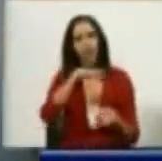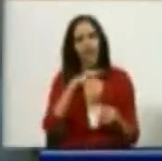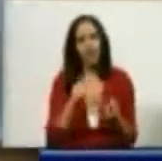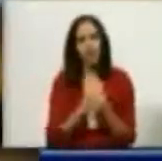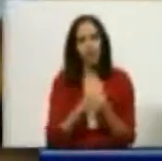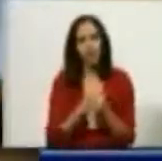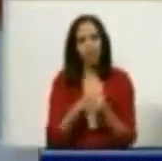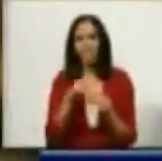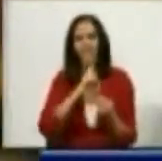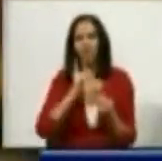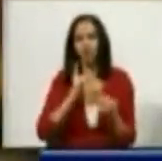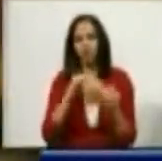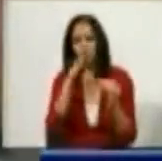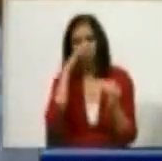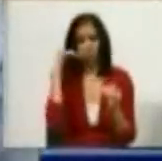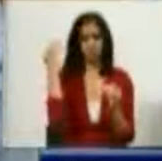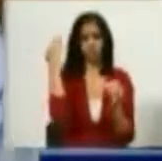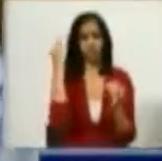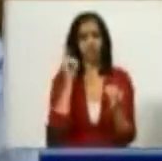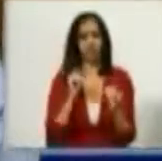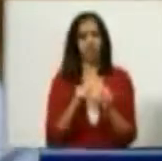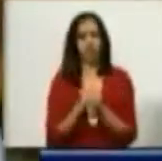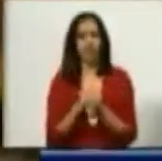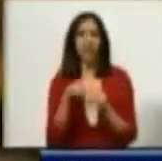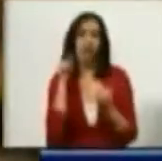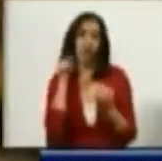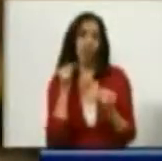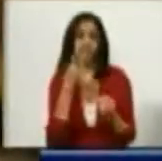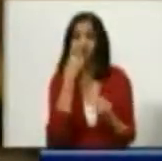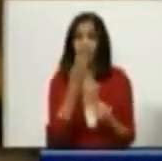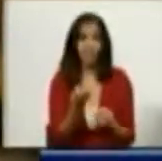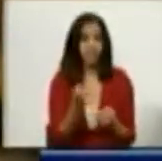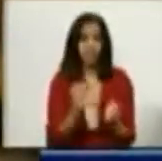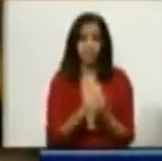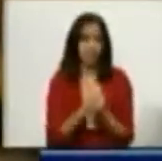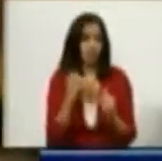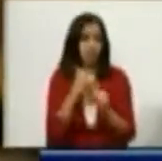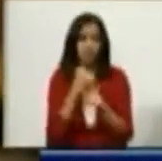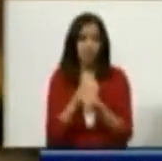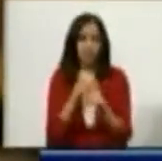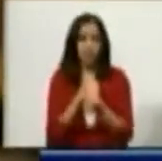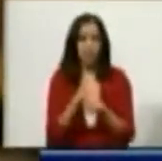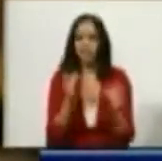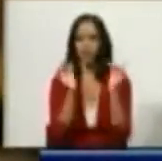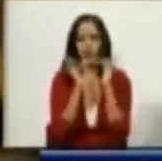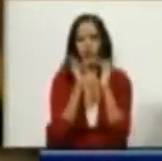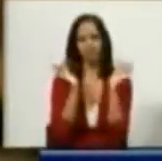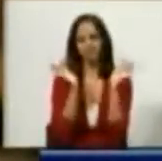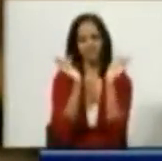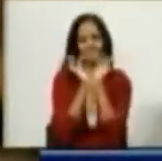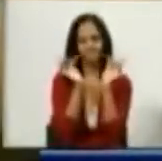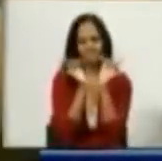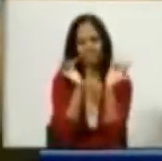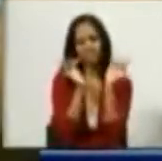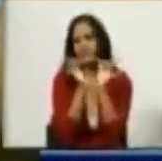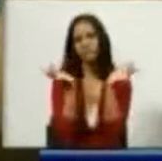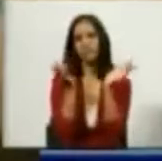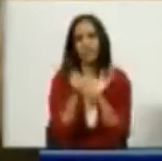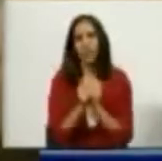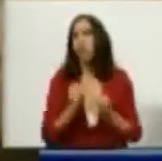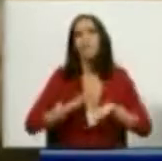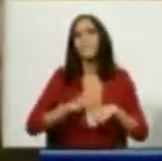no somos los clase media más arriba a los que ya visite hace un trabajo fenomenal pero no conecta no logra conectar